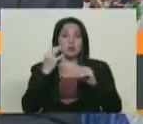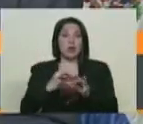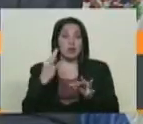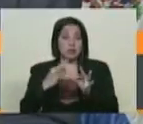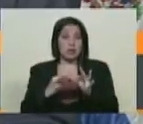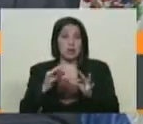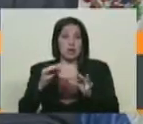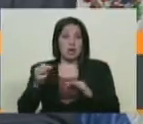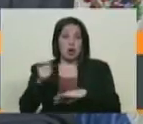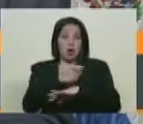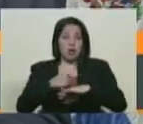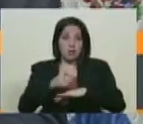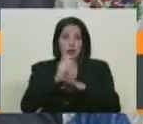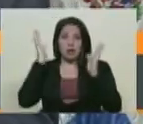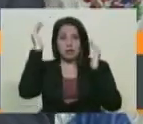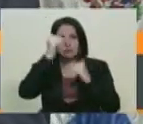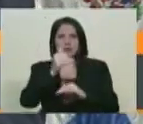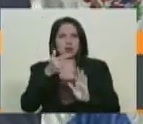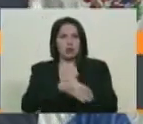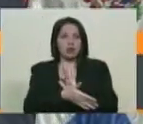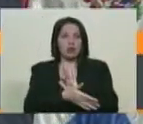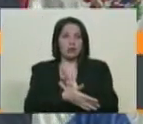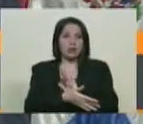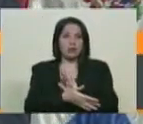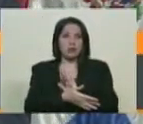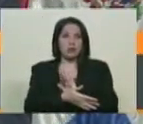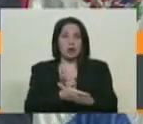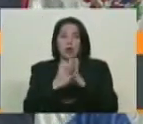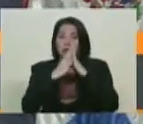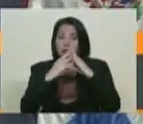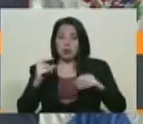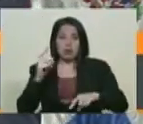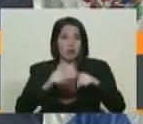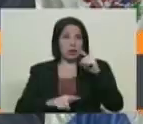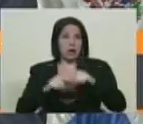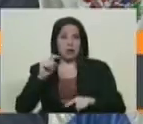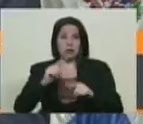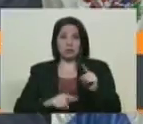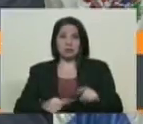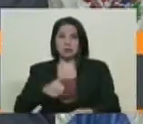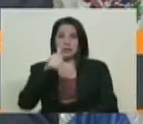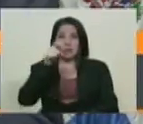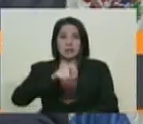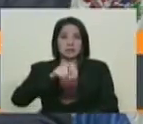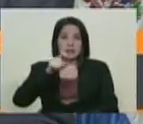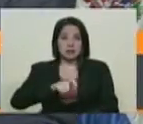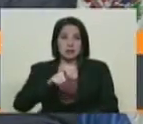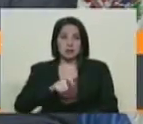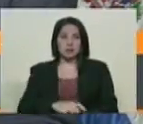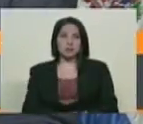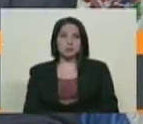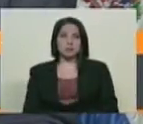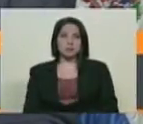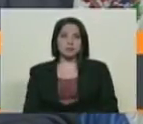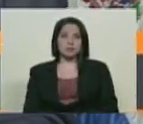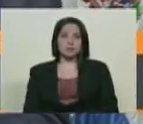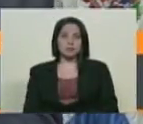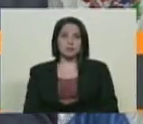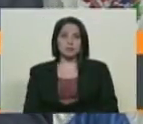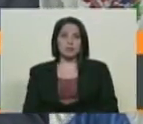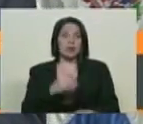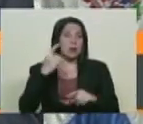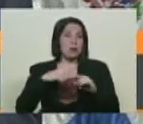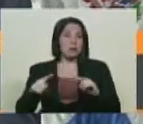atiende a la población, que atiende sobre todo a aquellos más necesitados y más necesitadas. Pero un